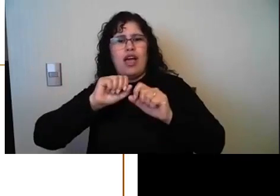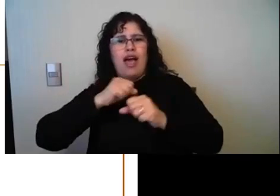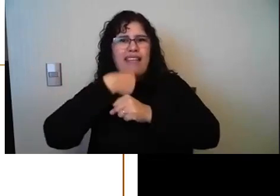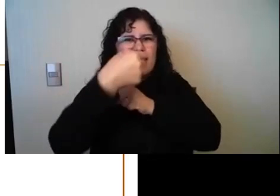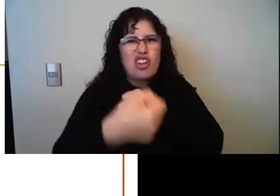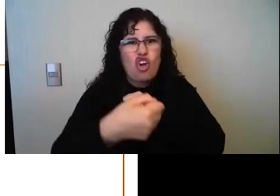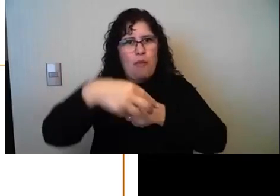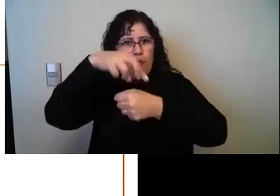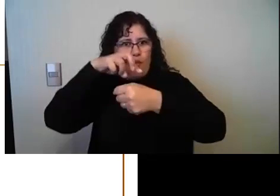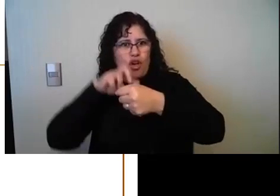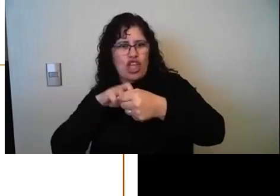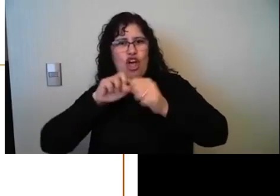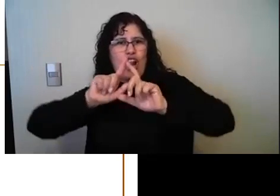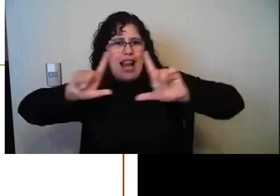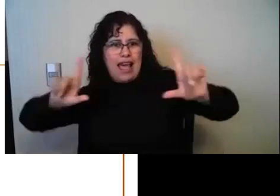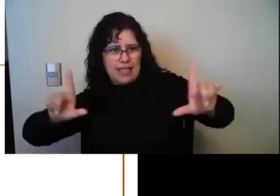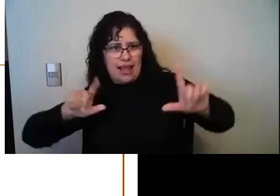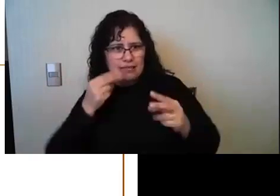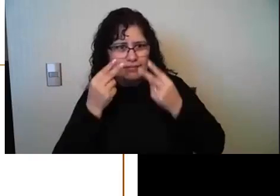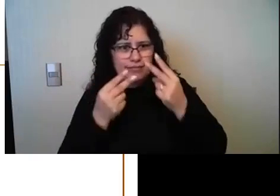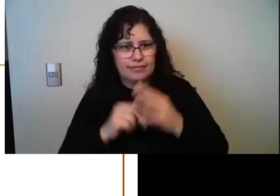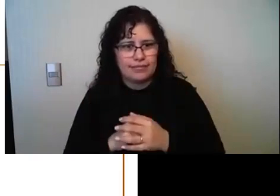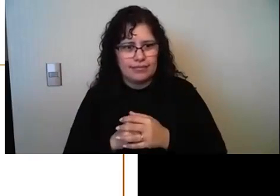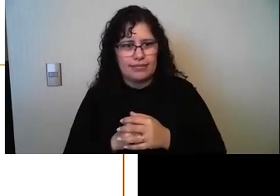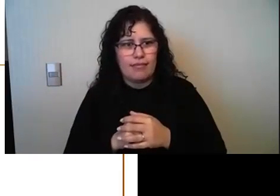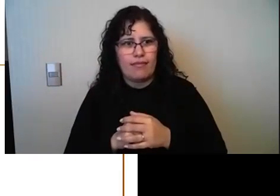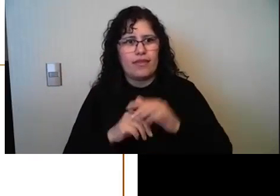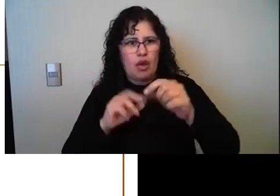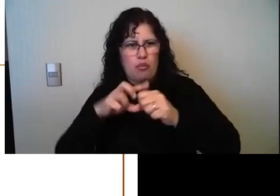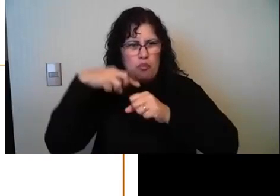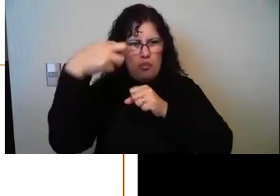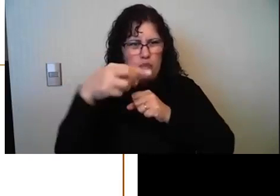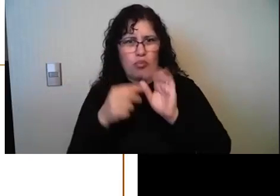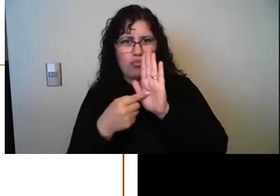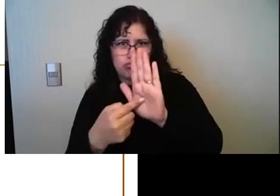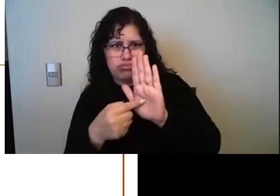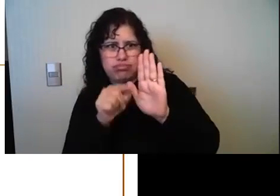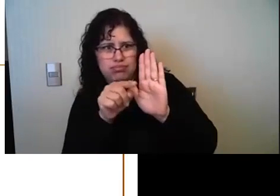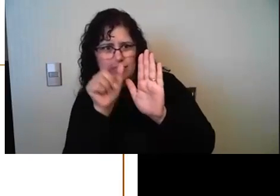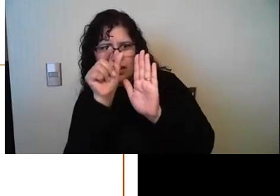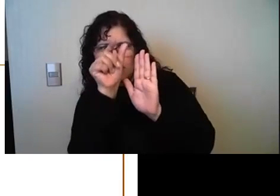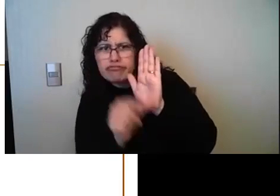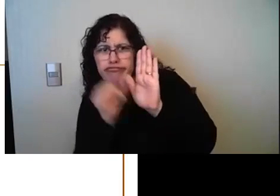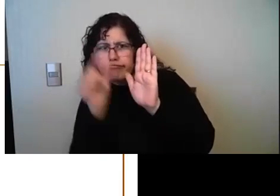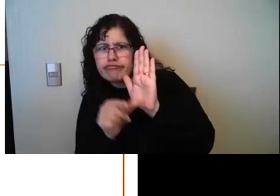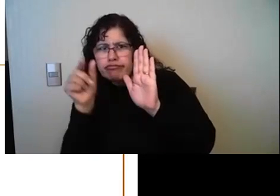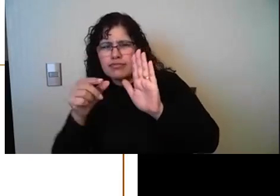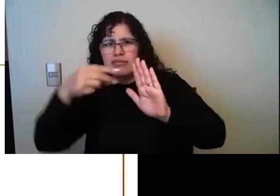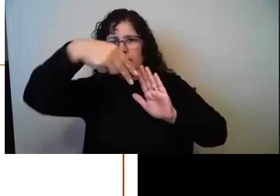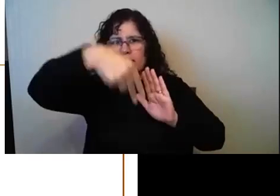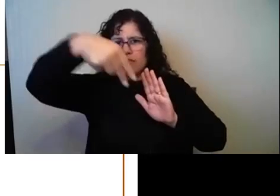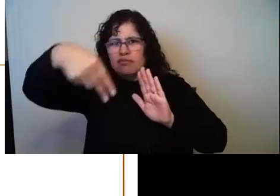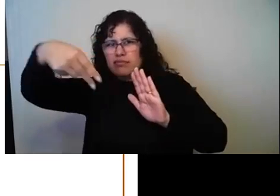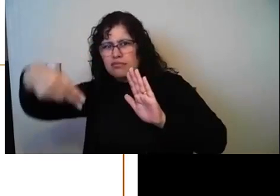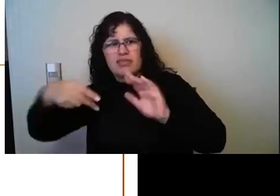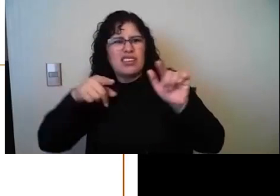cordón posterior. Todo esto es el cordón posterior. Estas letras están marcando lo que es